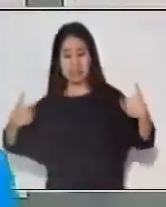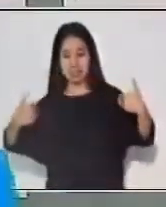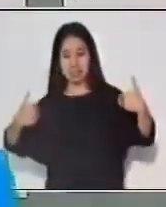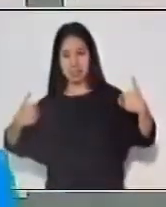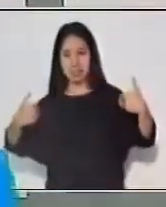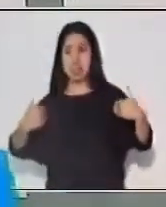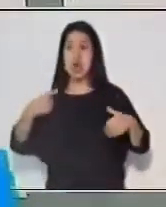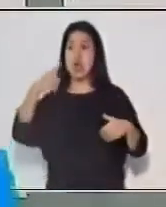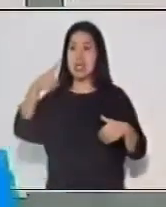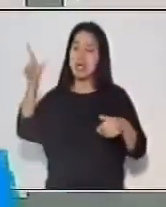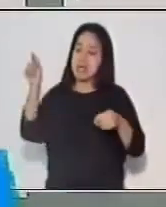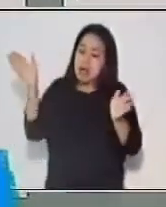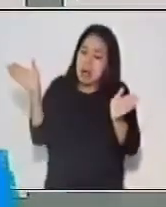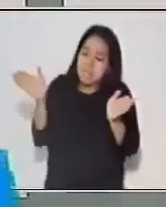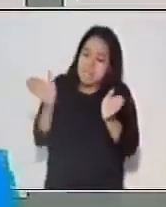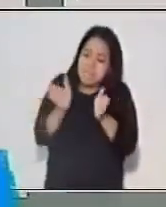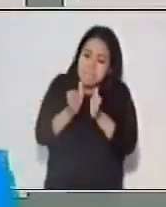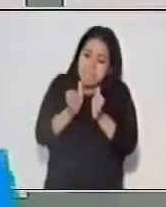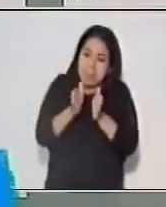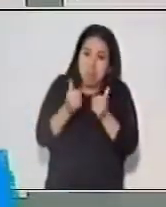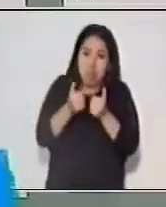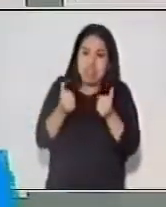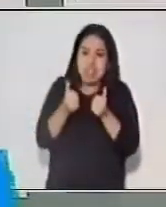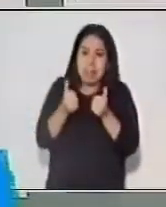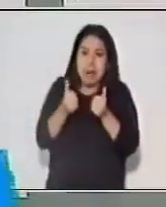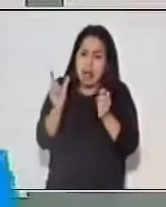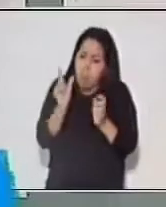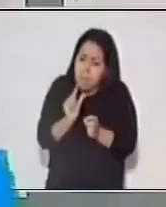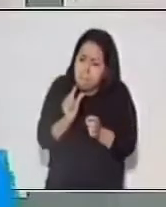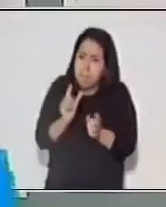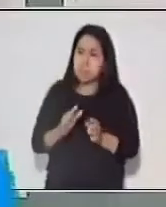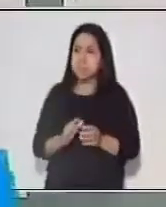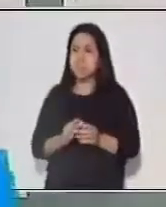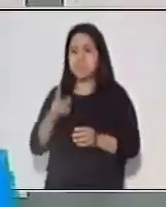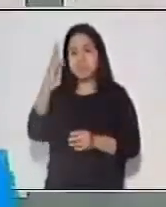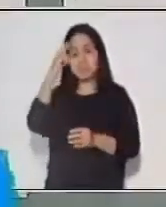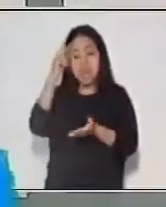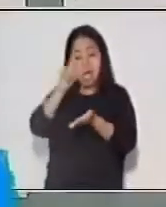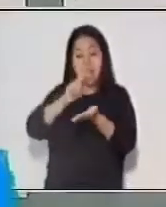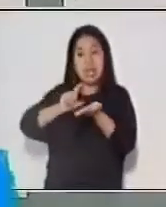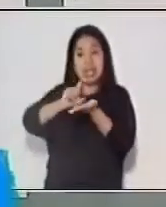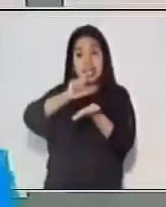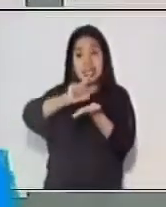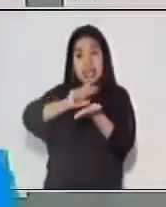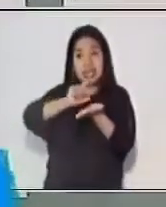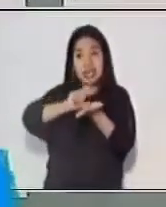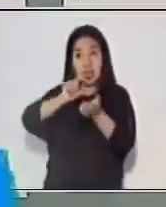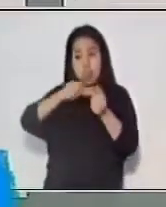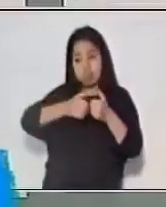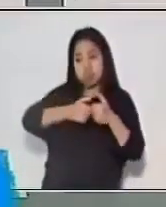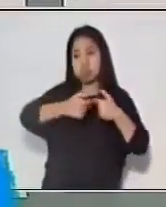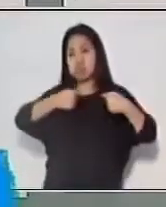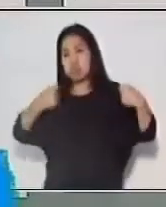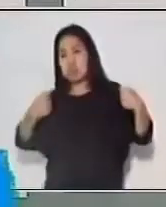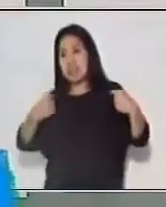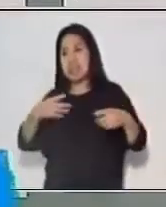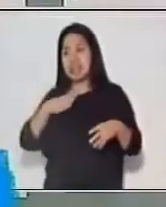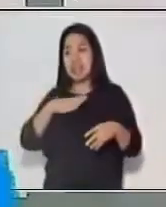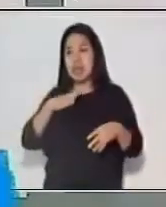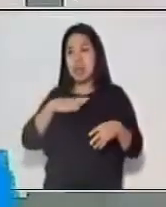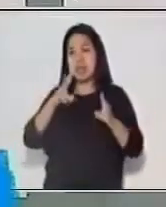la menor distancia. Recordemos que del centro hasta acá tenemos el valor